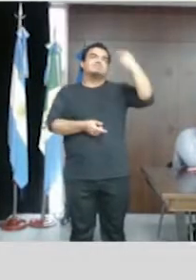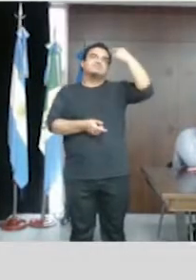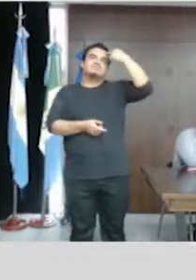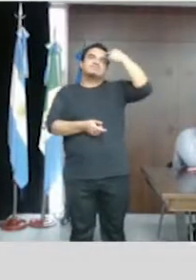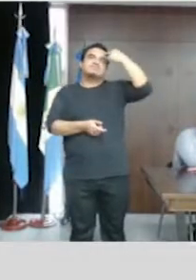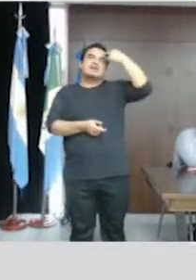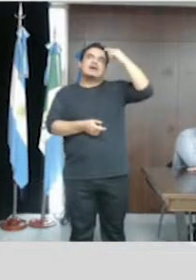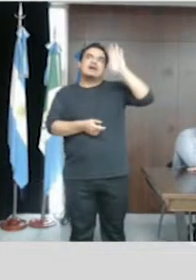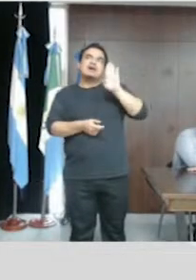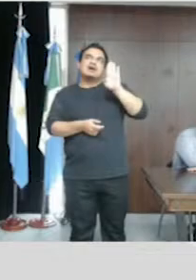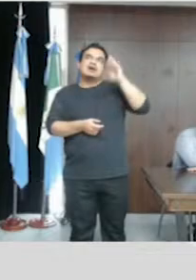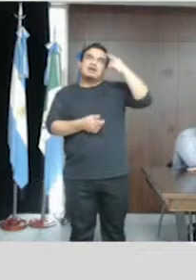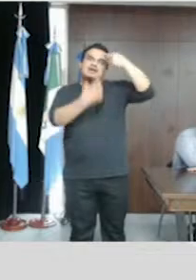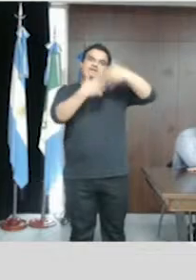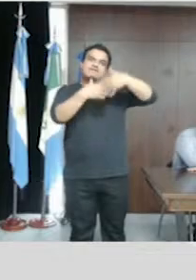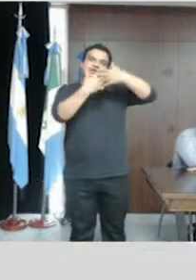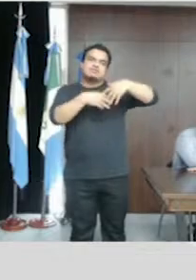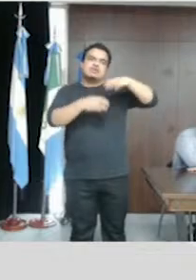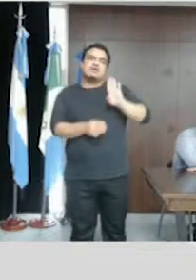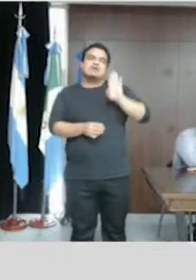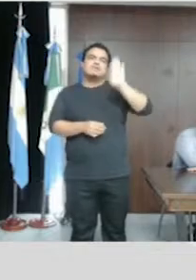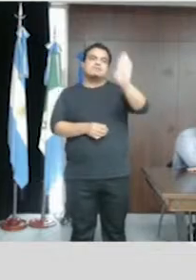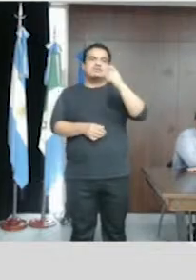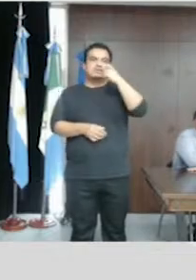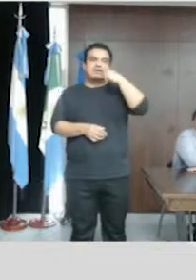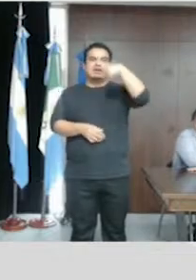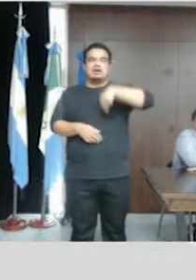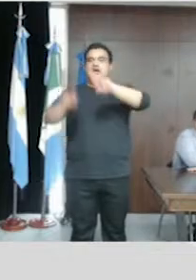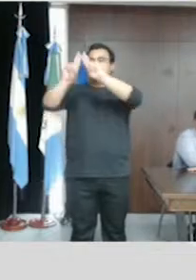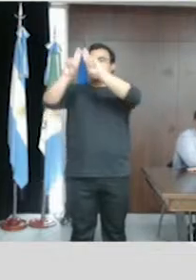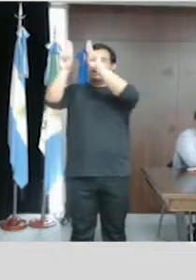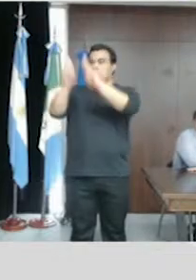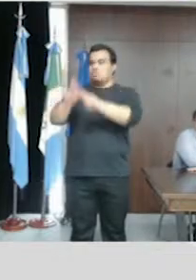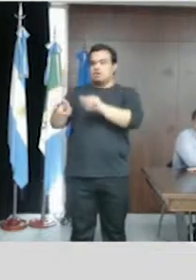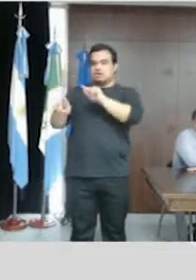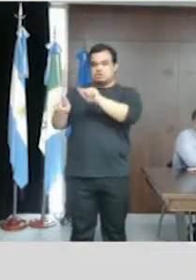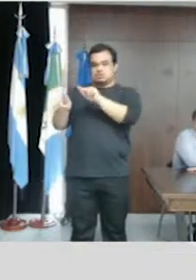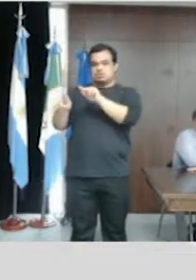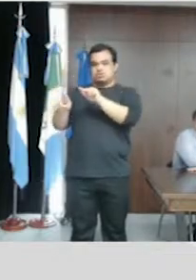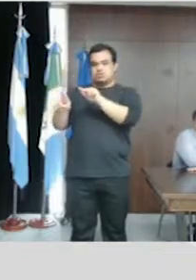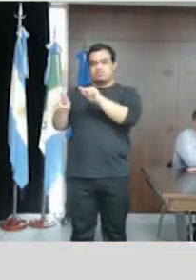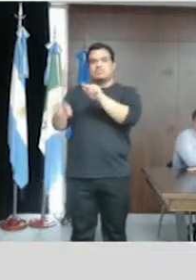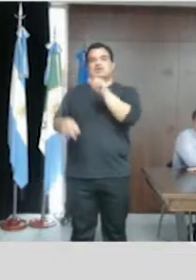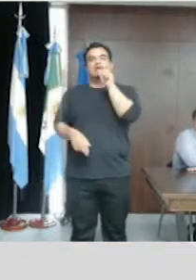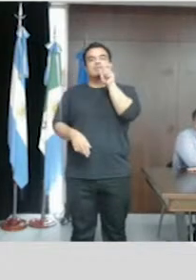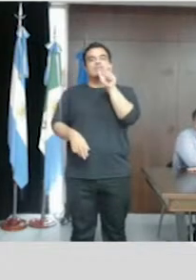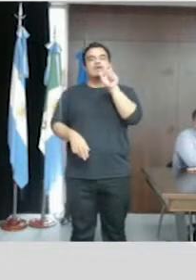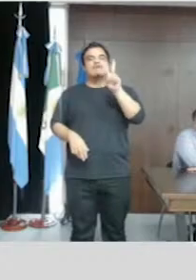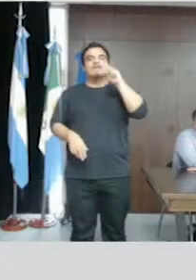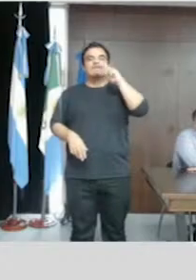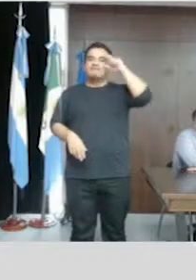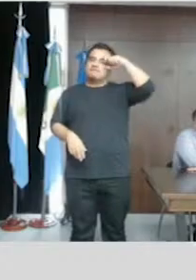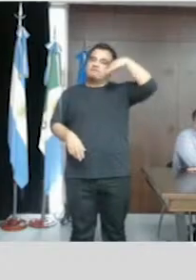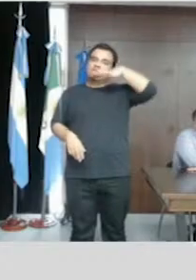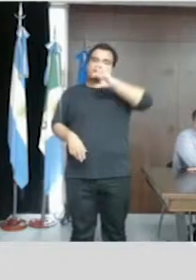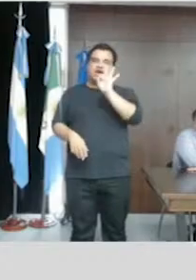viejo? Se resuelve el tema, la Convención Interamericana resolvió el problema, porque es cierto que la palabra viejo cotiza baja en bolsa. Y